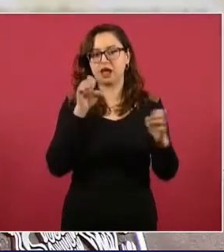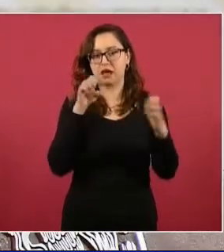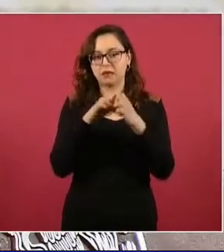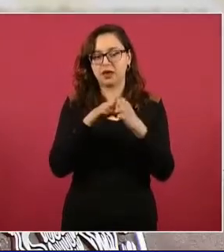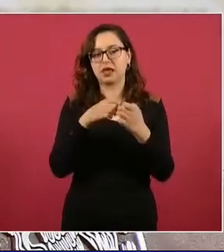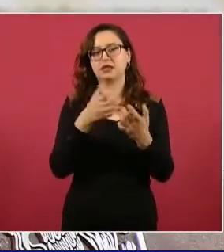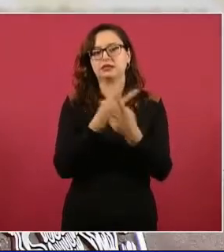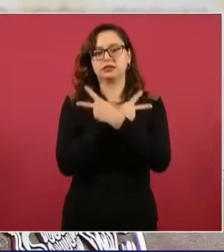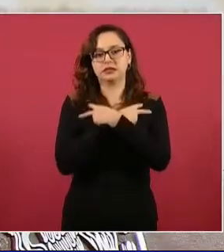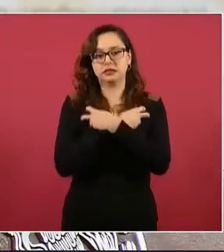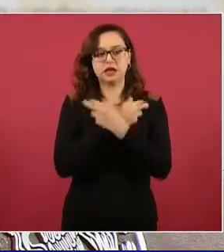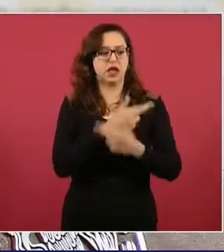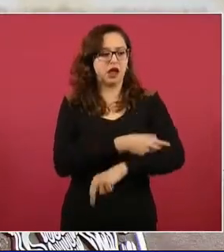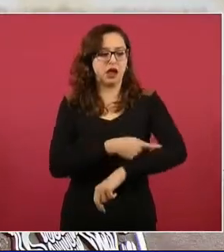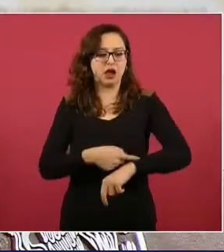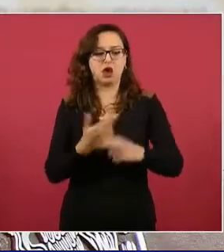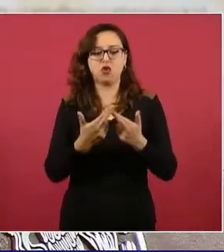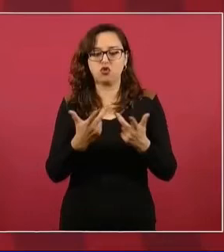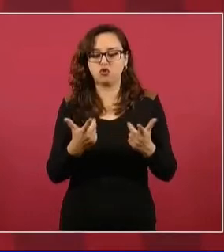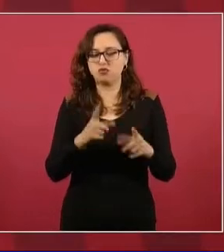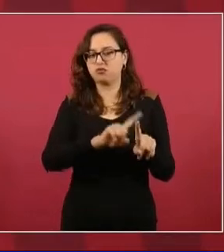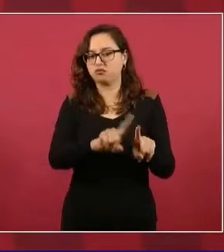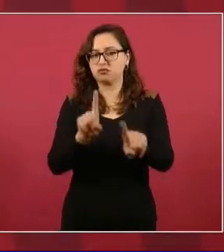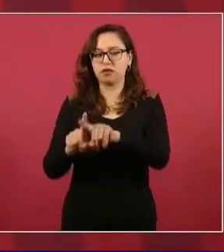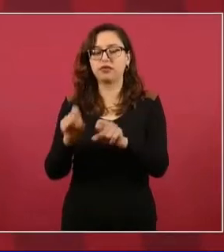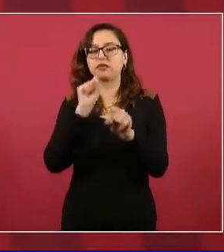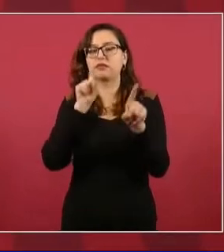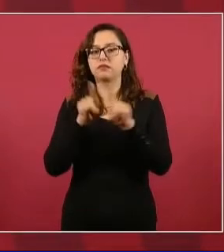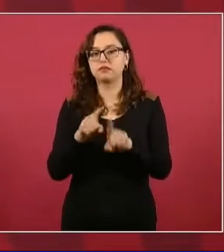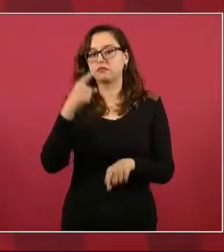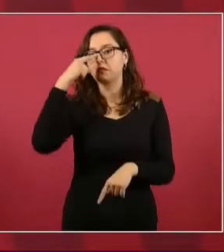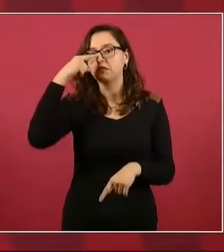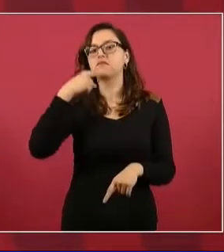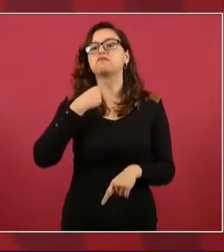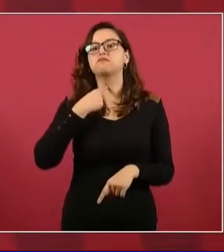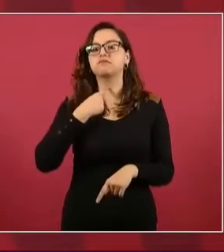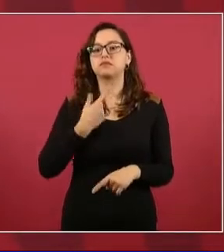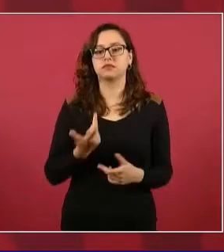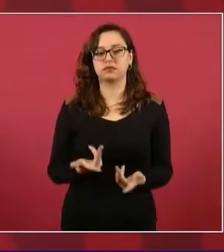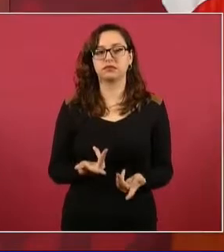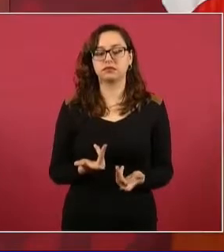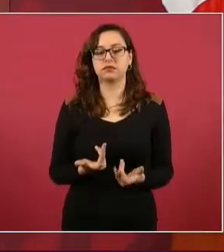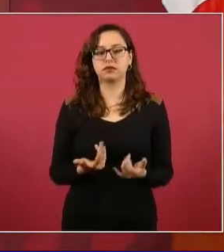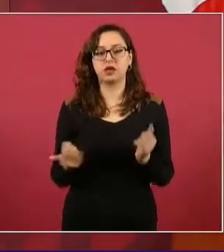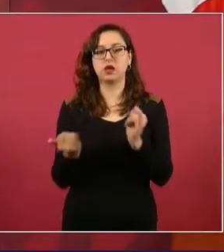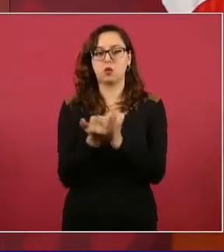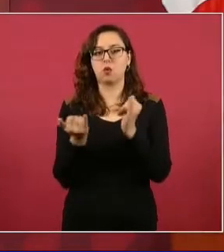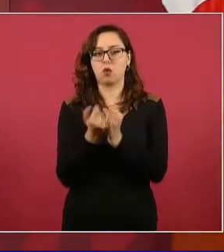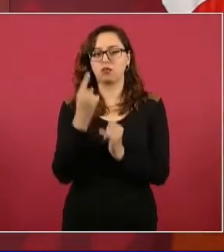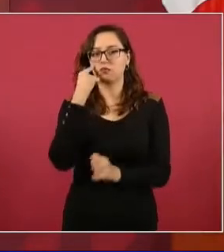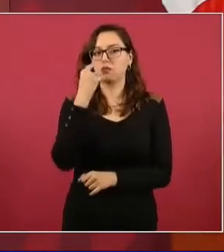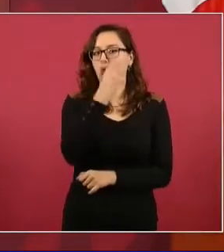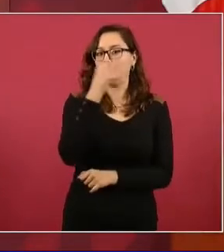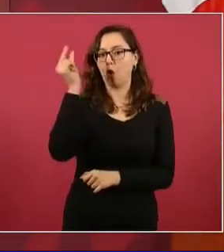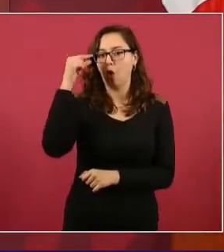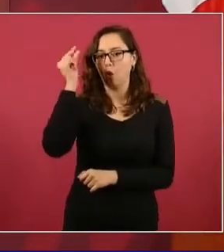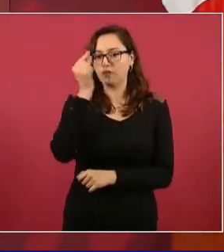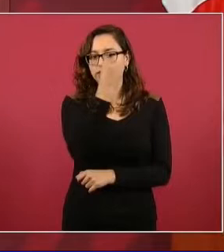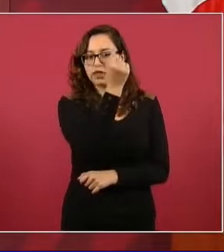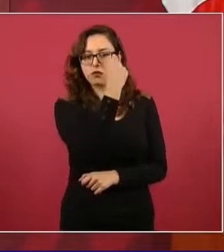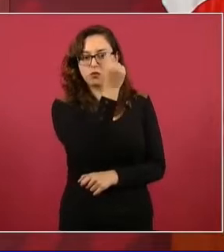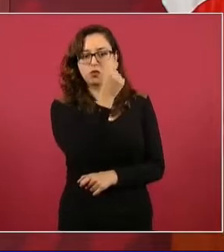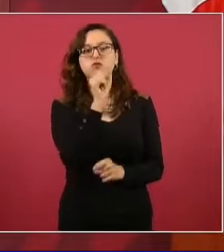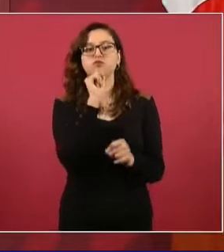ortopedia y también otorrinolaringología. Entonces, y oftalmología también, son 3 especialidades